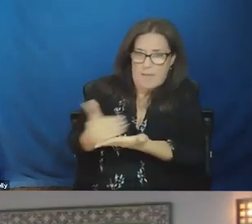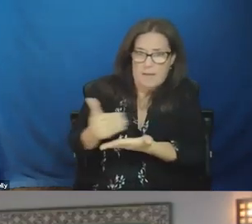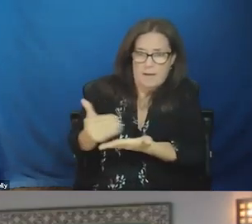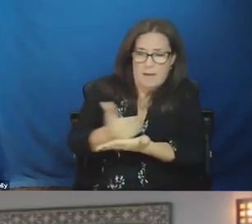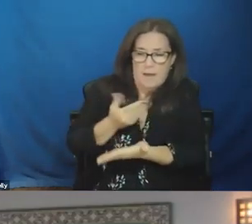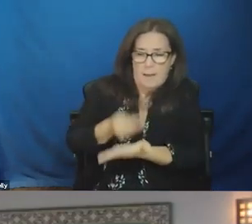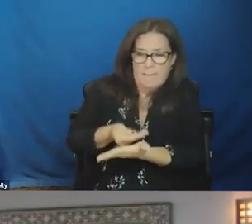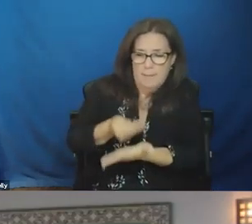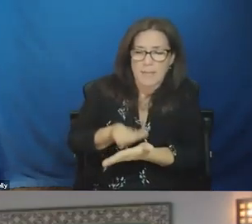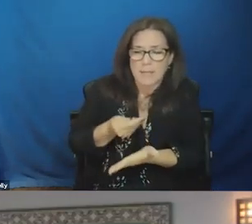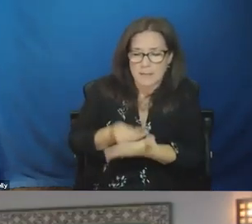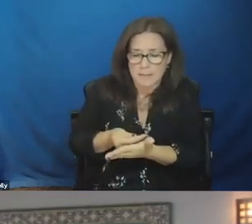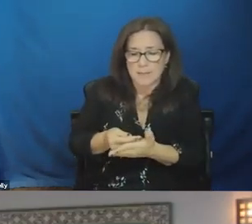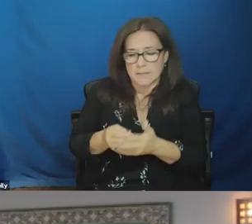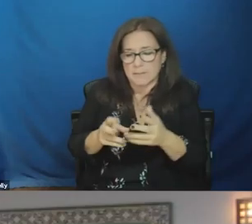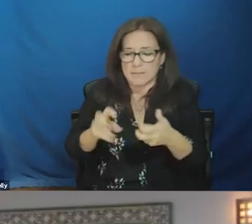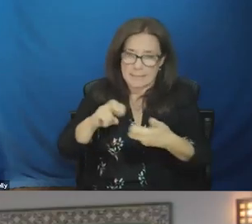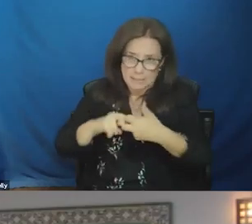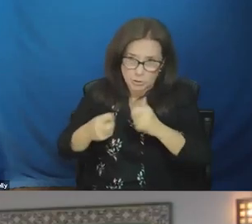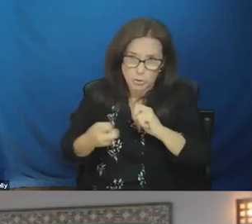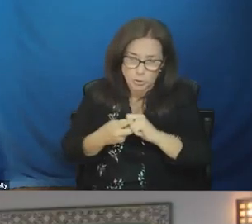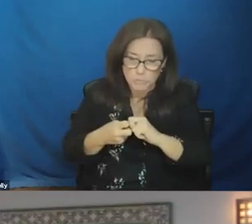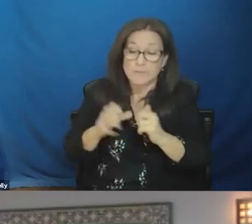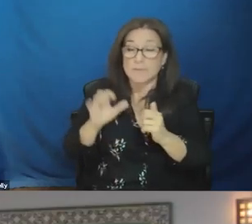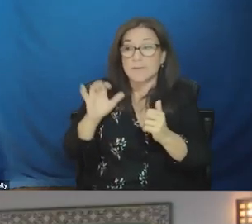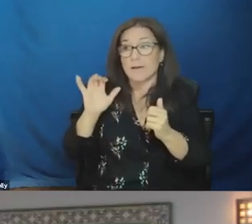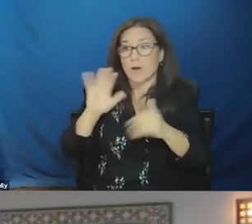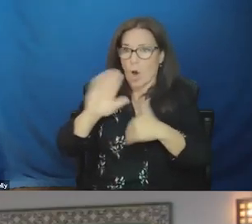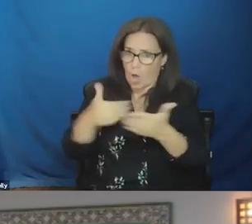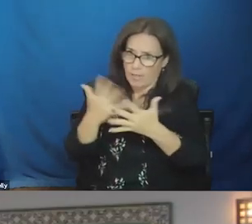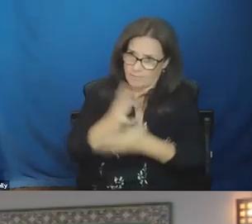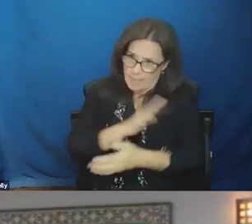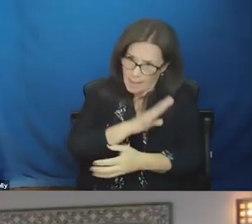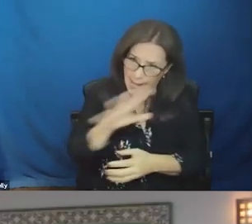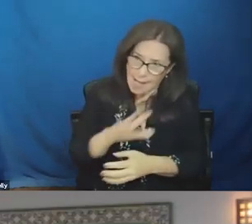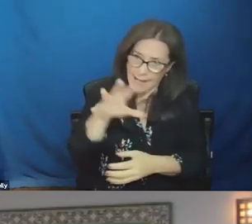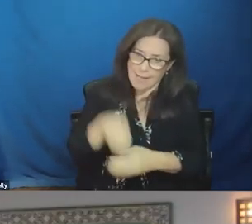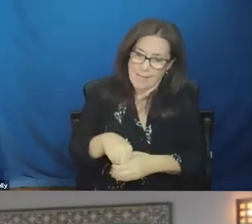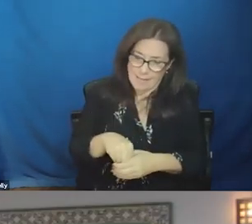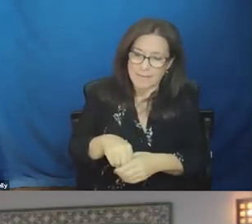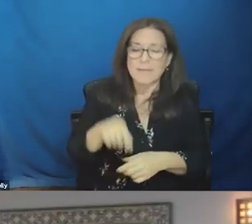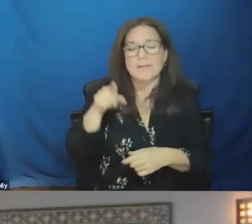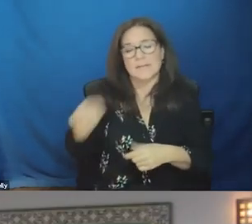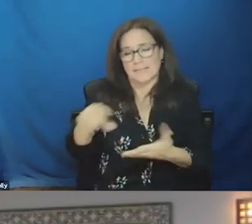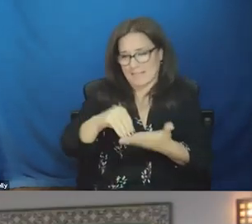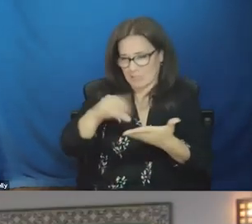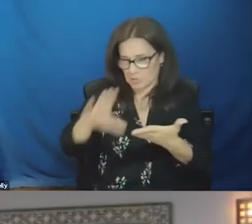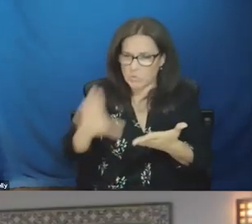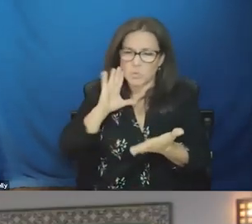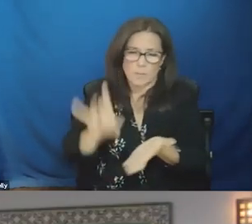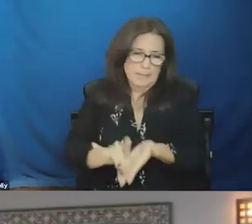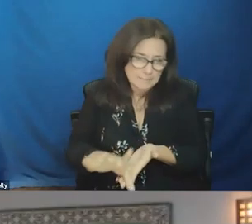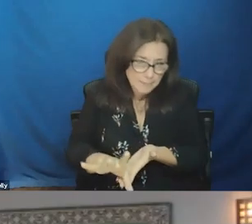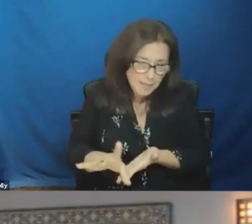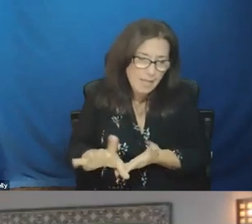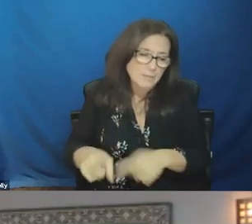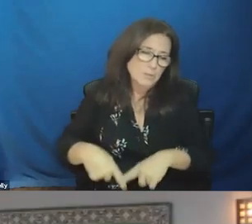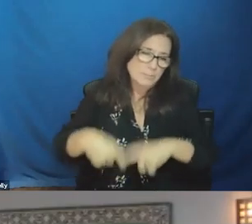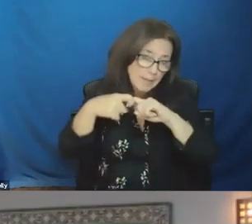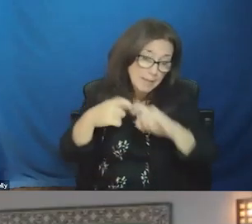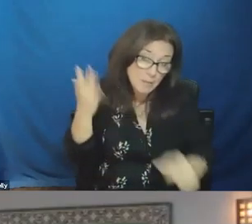estudiantes que tienen también dificultades económicas y tenemos también un gran problema